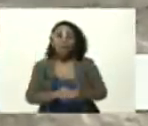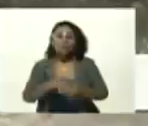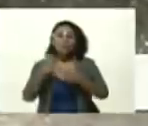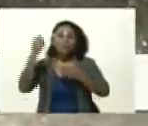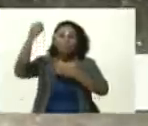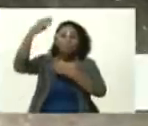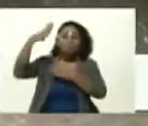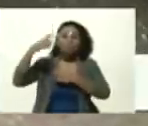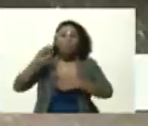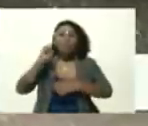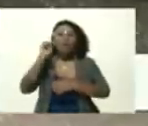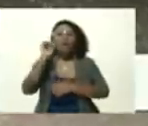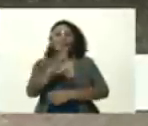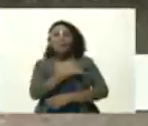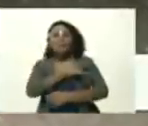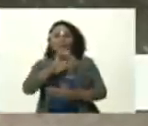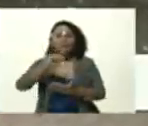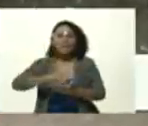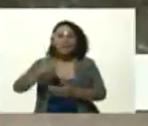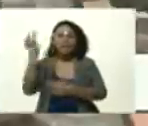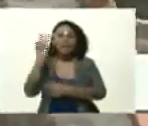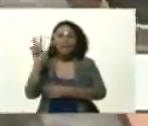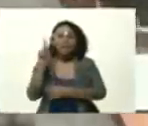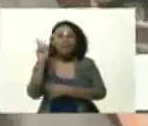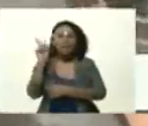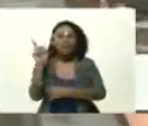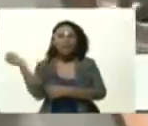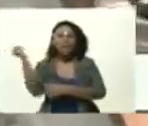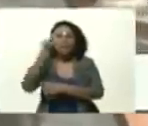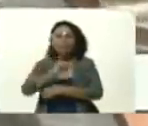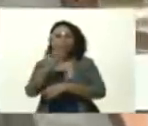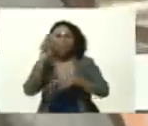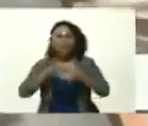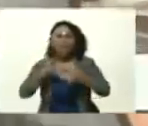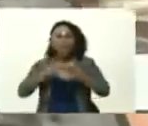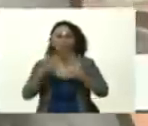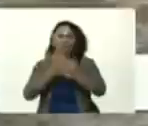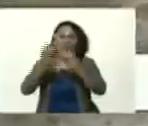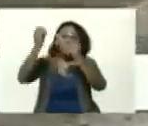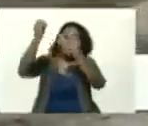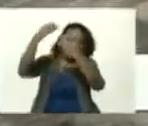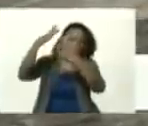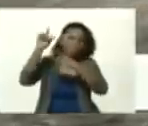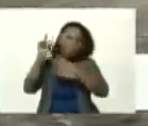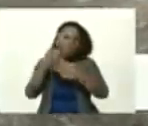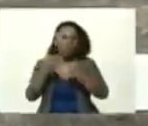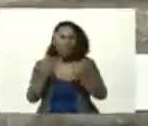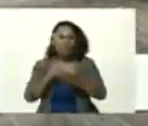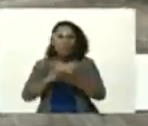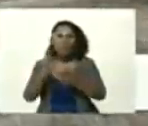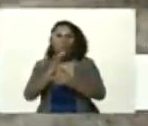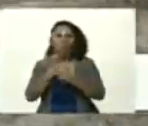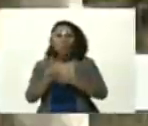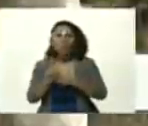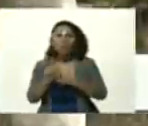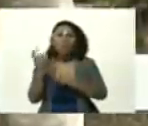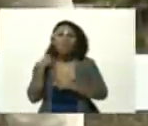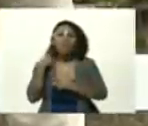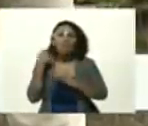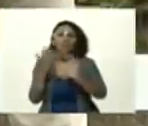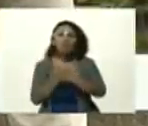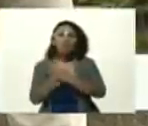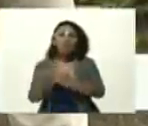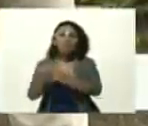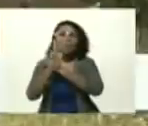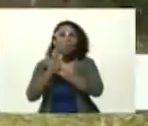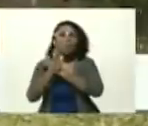la Universidad Central de Venezuela, vencer la sombra que, producto de un desgaste, producto también del bloqueo